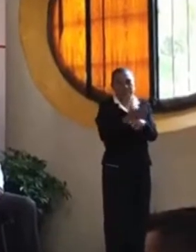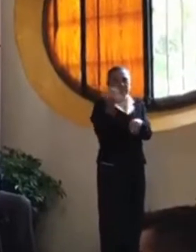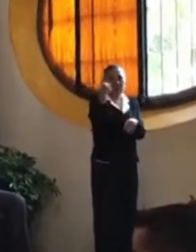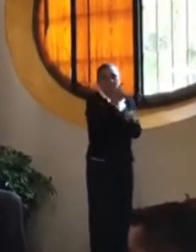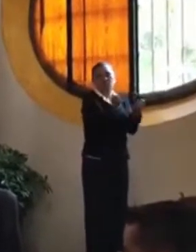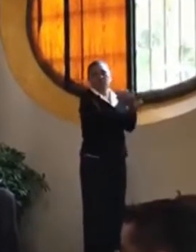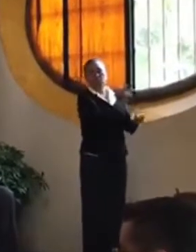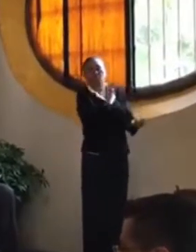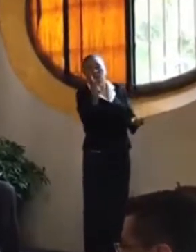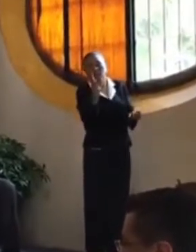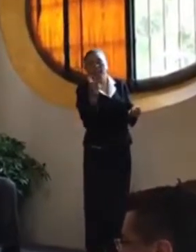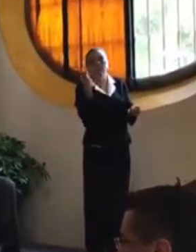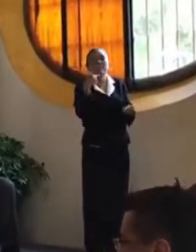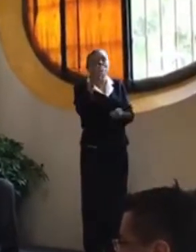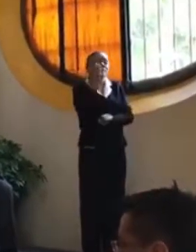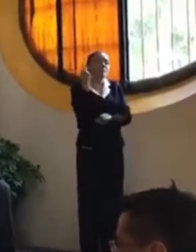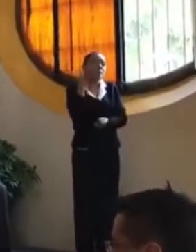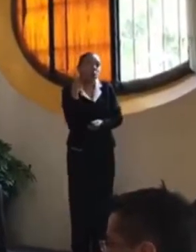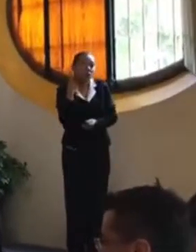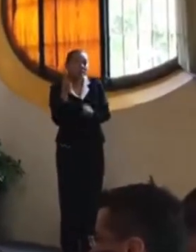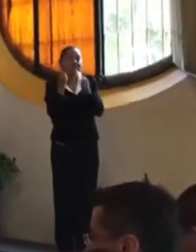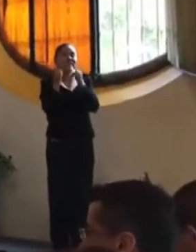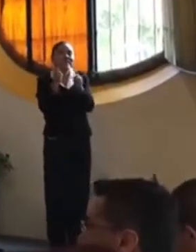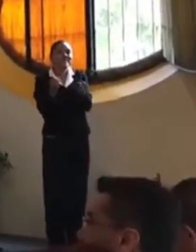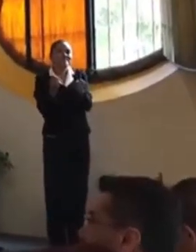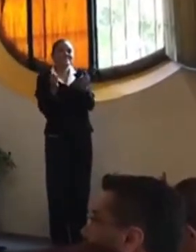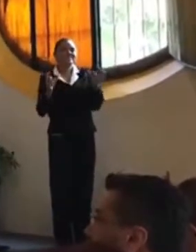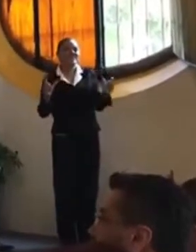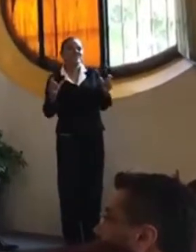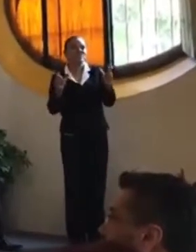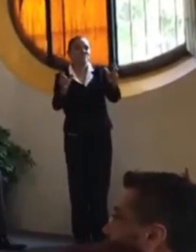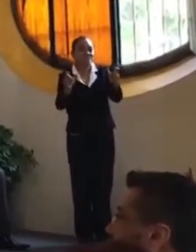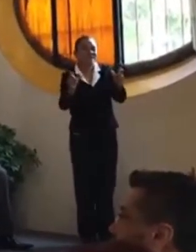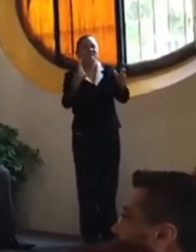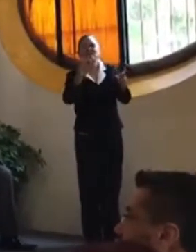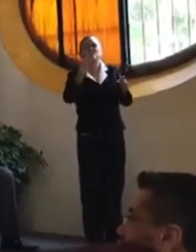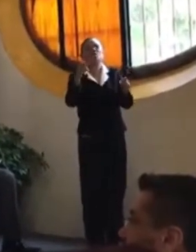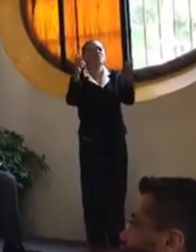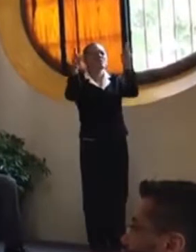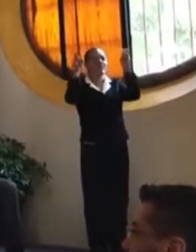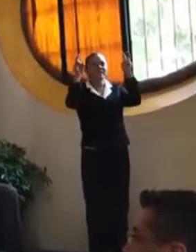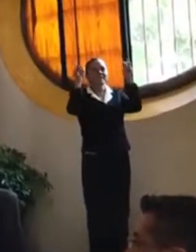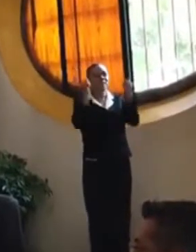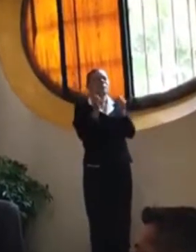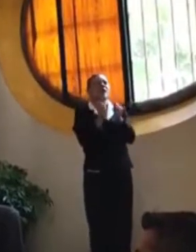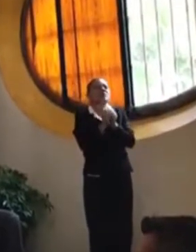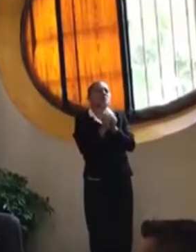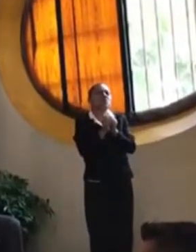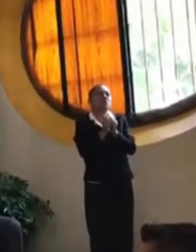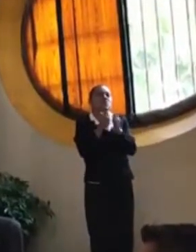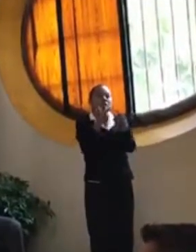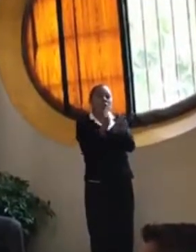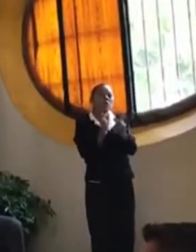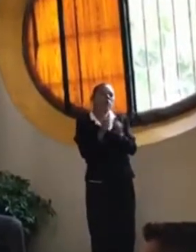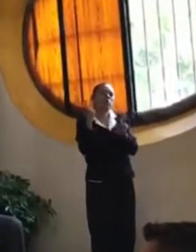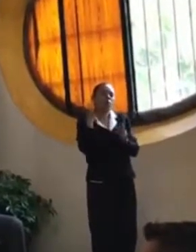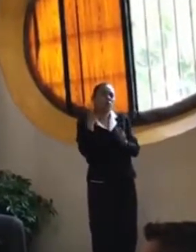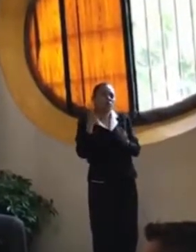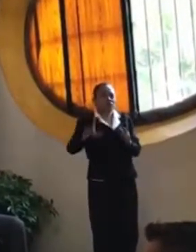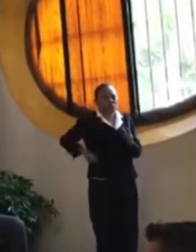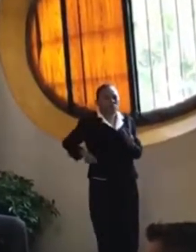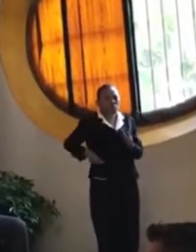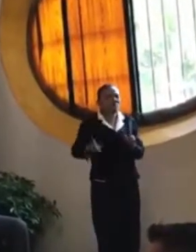pública, no tienen que ver con el tema del origen político de los gobiernos. Tenemos